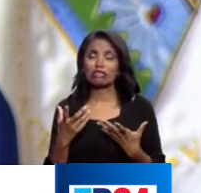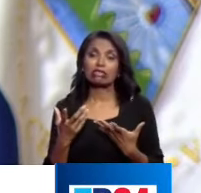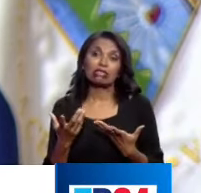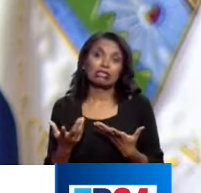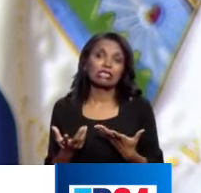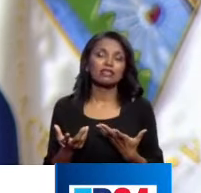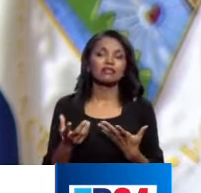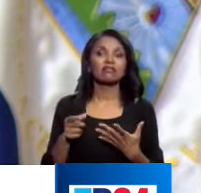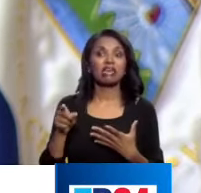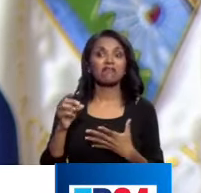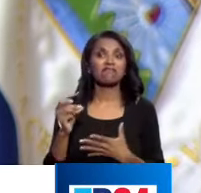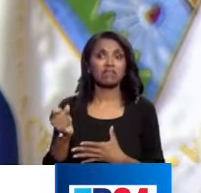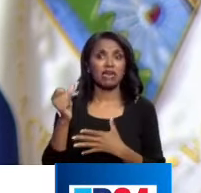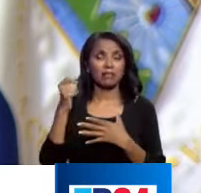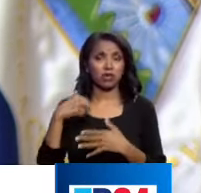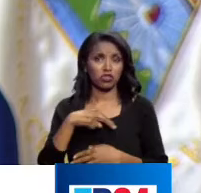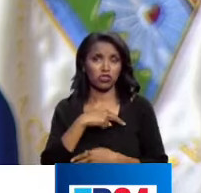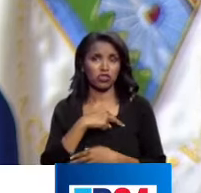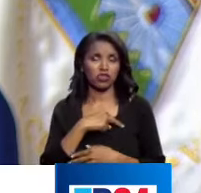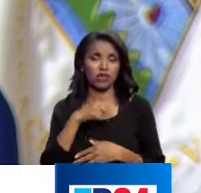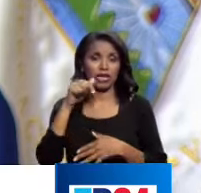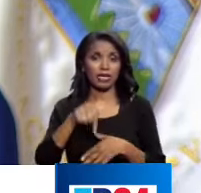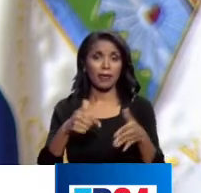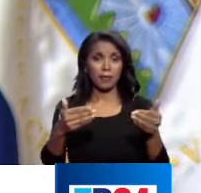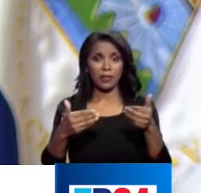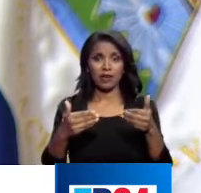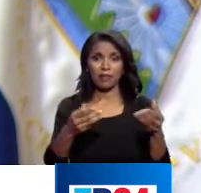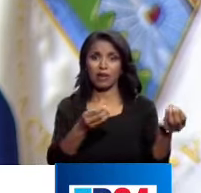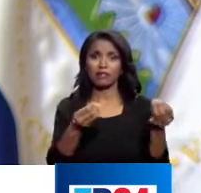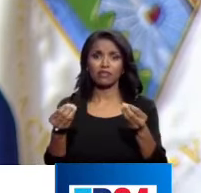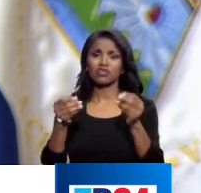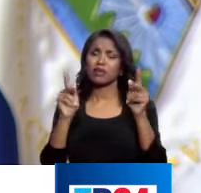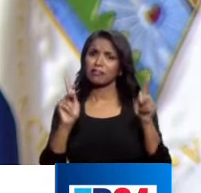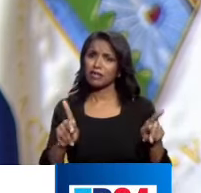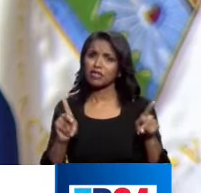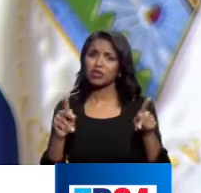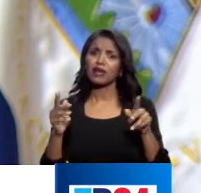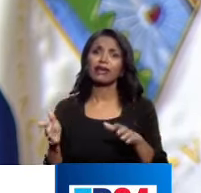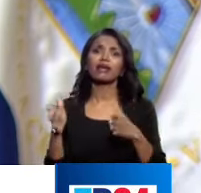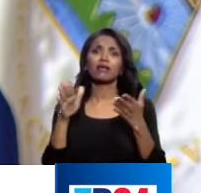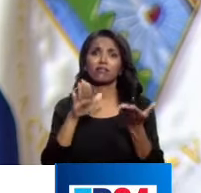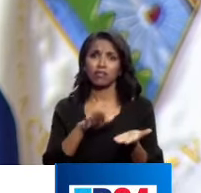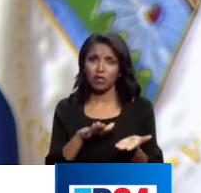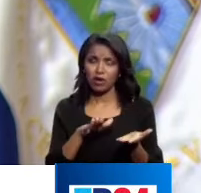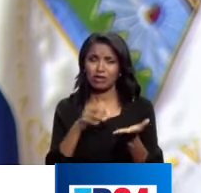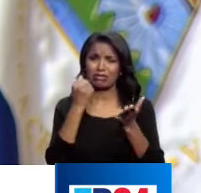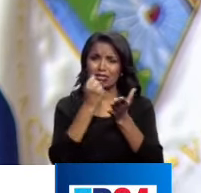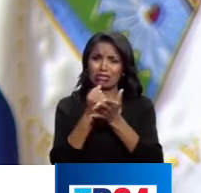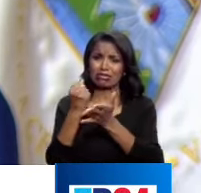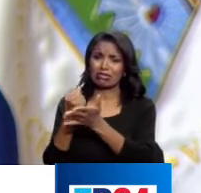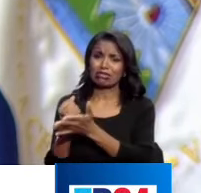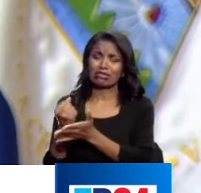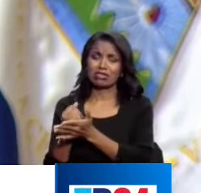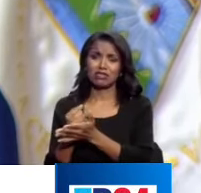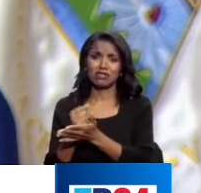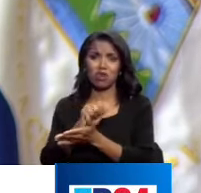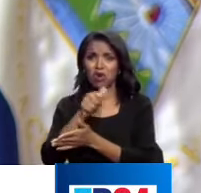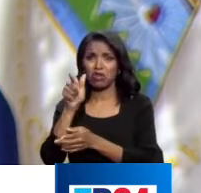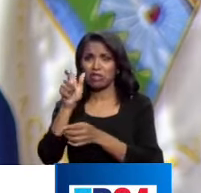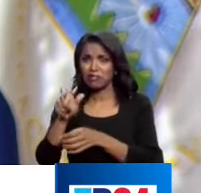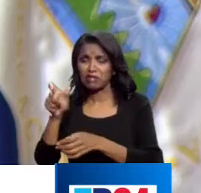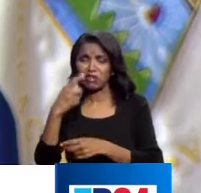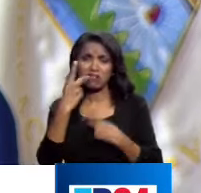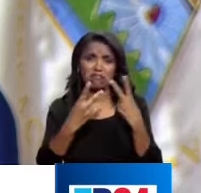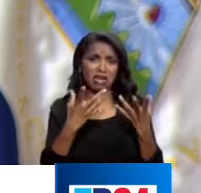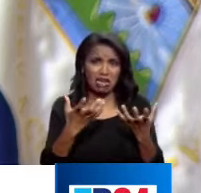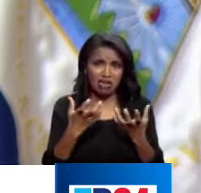bien. 124 homicidios en Panamá hasta esta fecha. Si Panamá sigue creciendo sus índices de criminalidad, no podremos